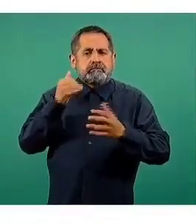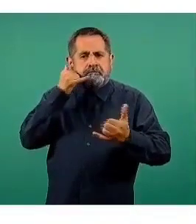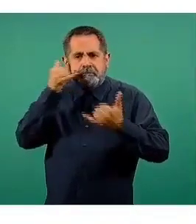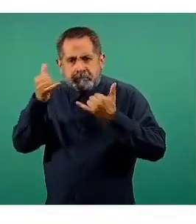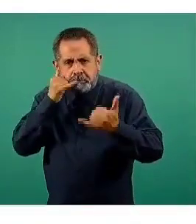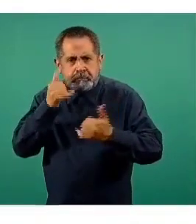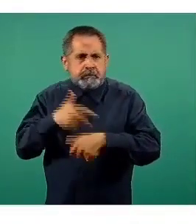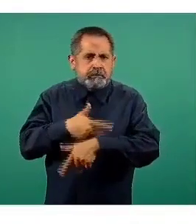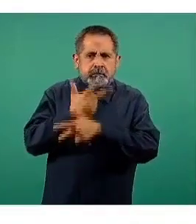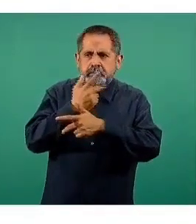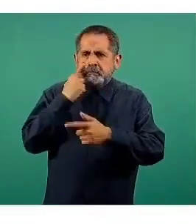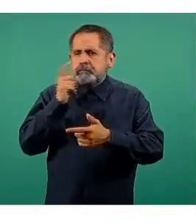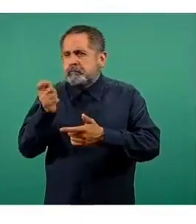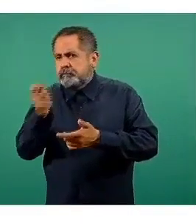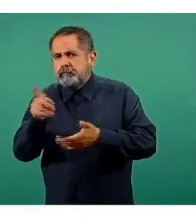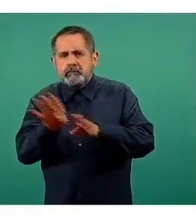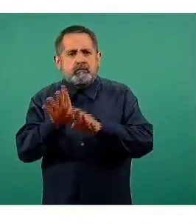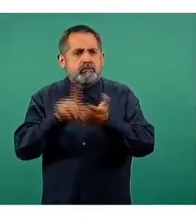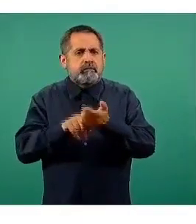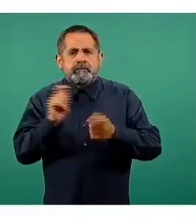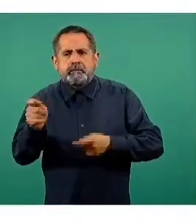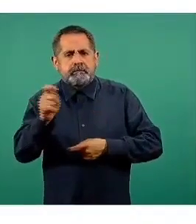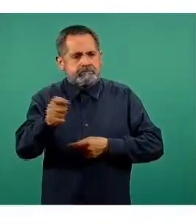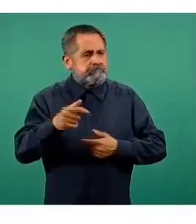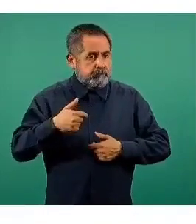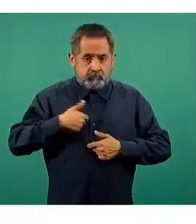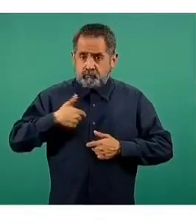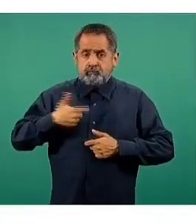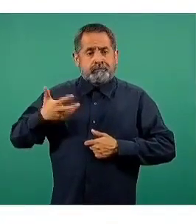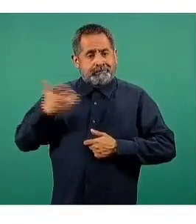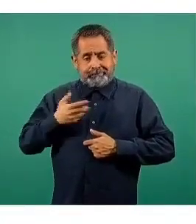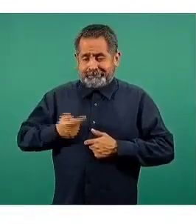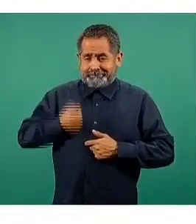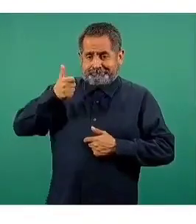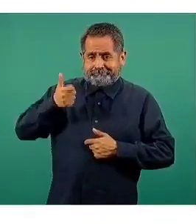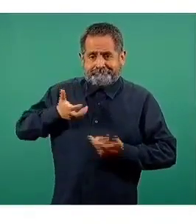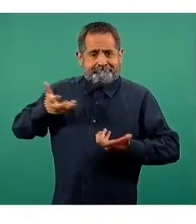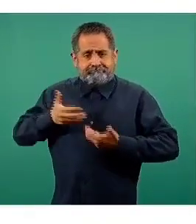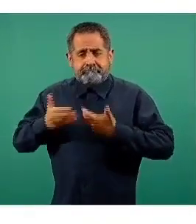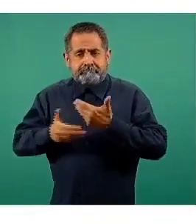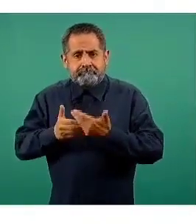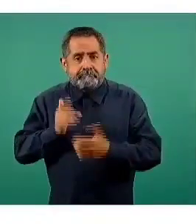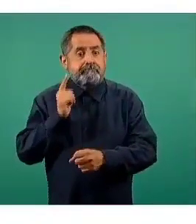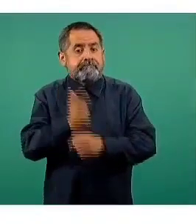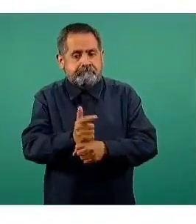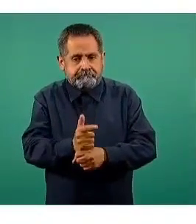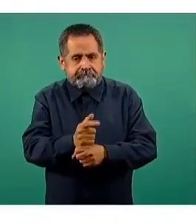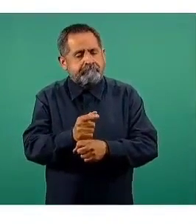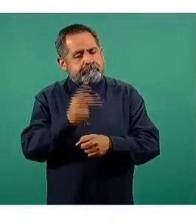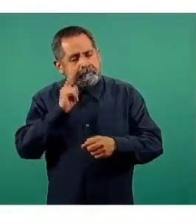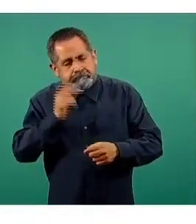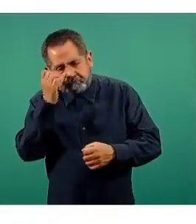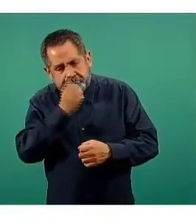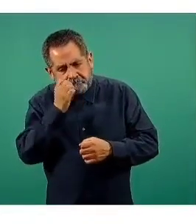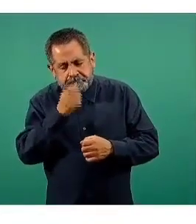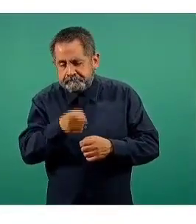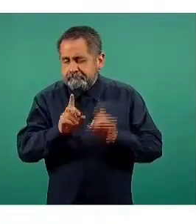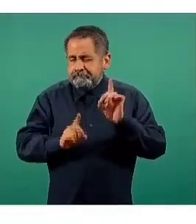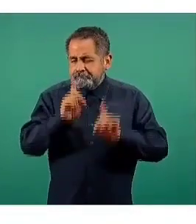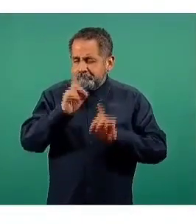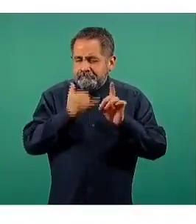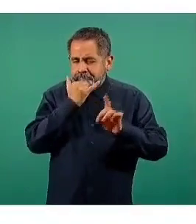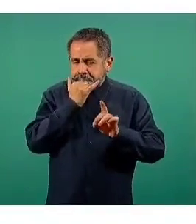o videollamadas, para también proactivamente detectar, atender y valorar los casos